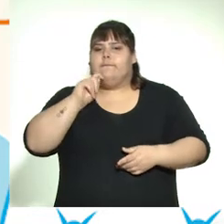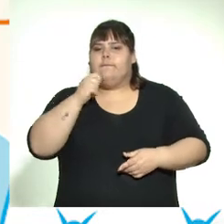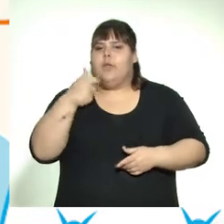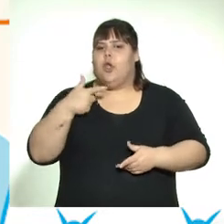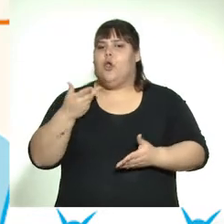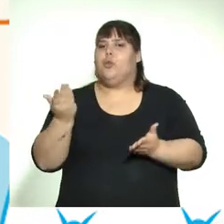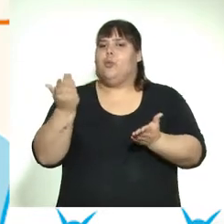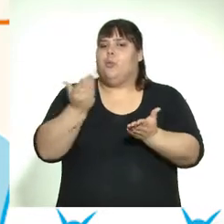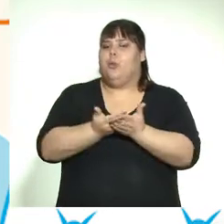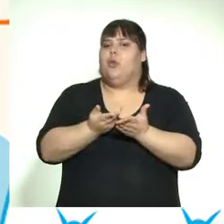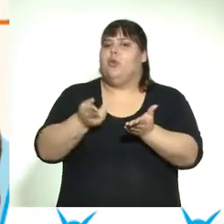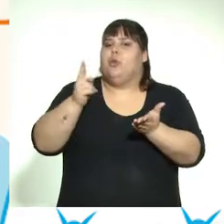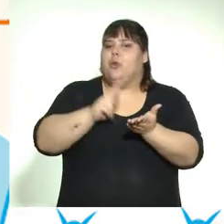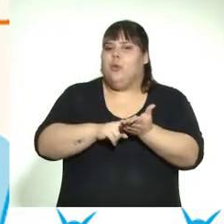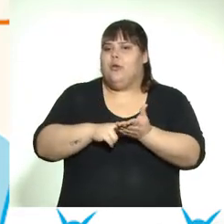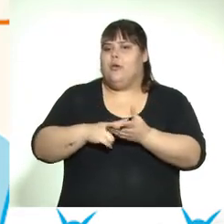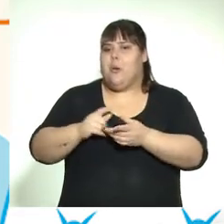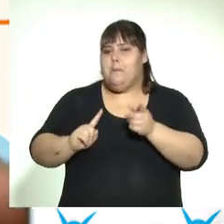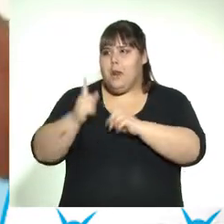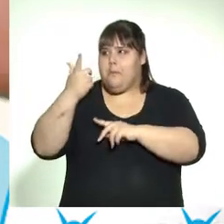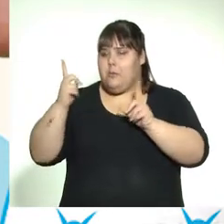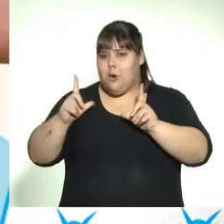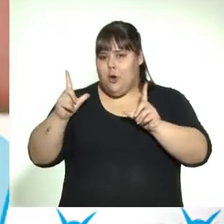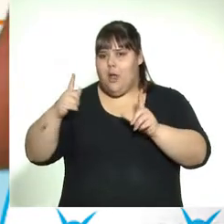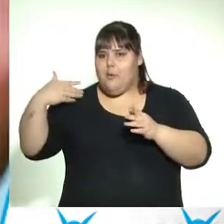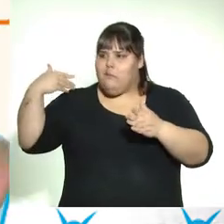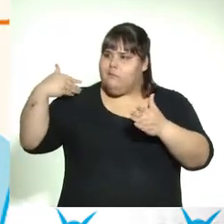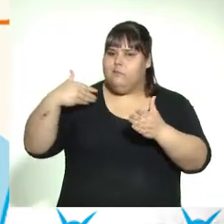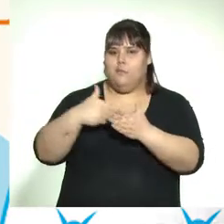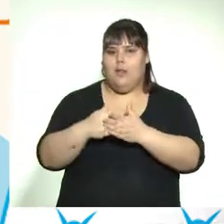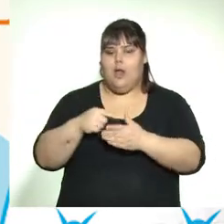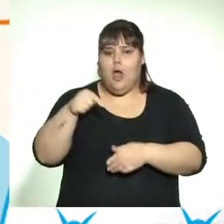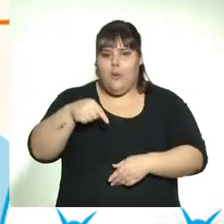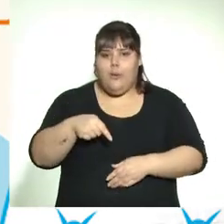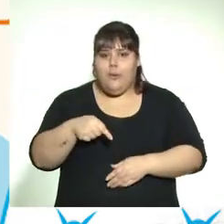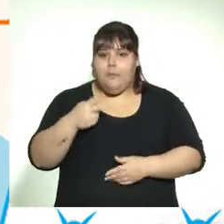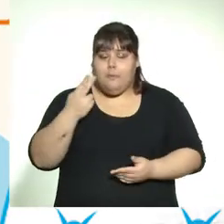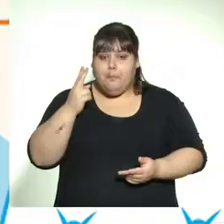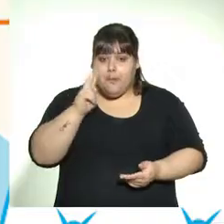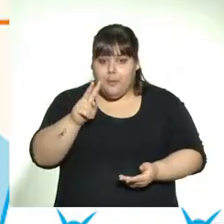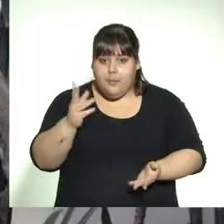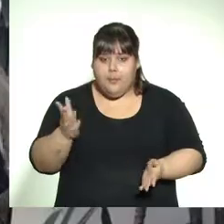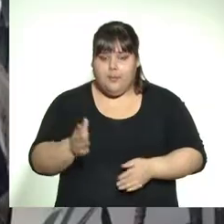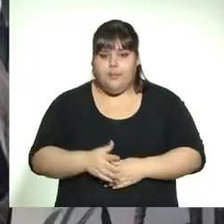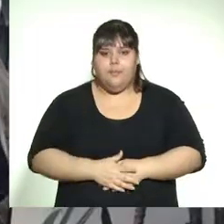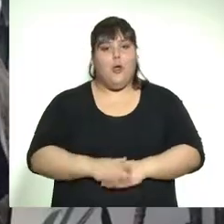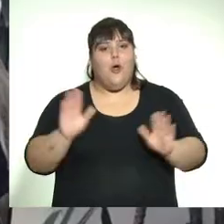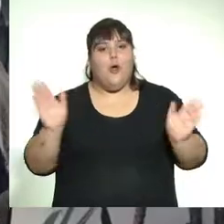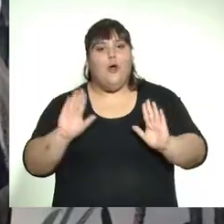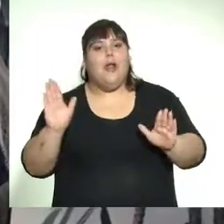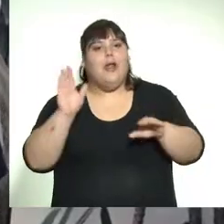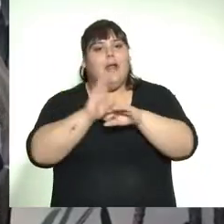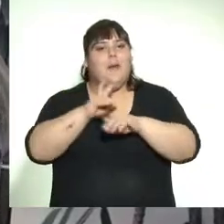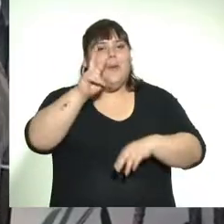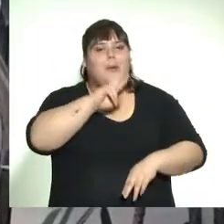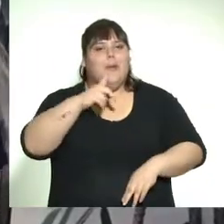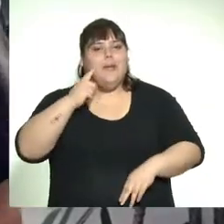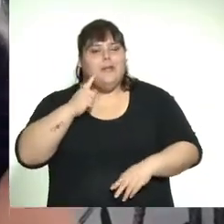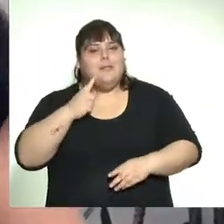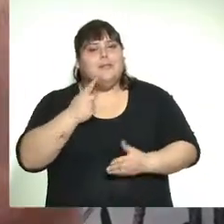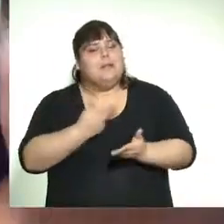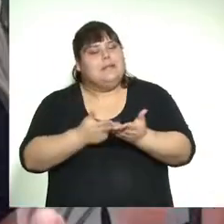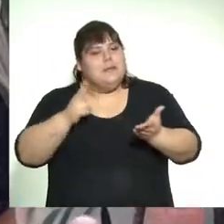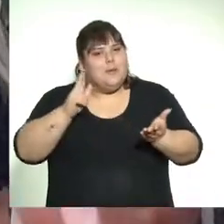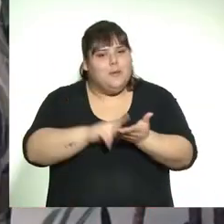una nueva propuesta como nos viene acompañando desde aquel primer programa. ¡Vemos! Hola amigas y